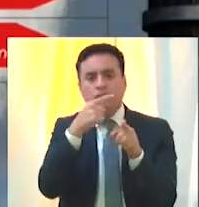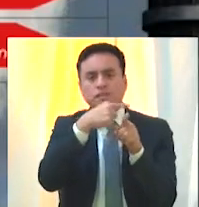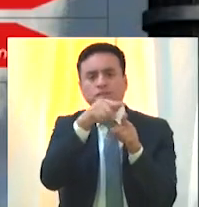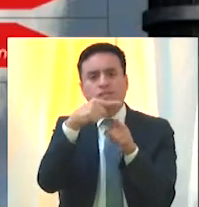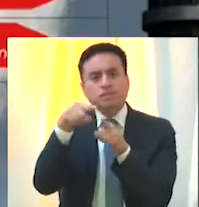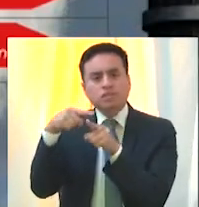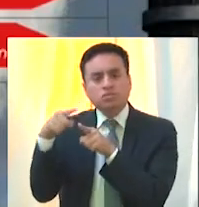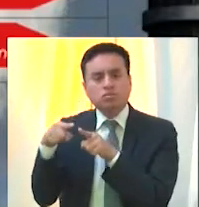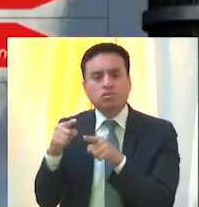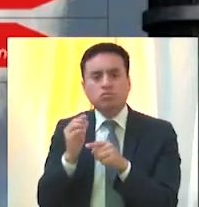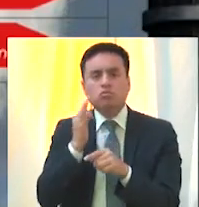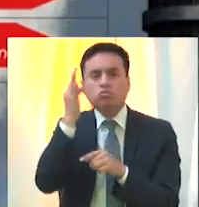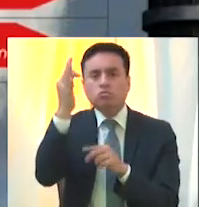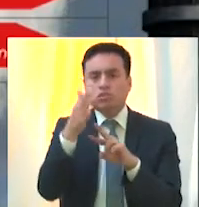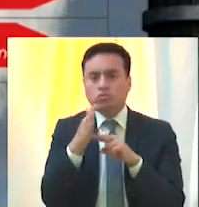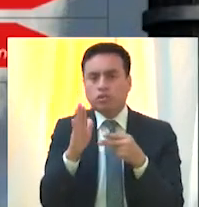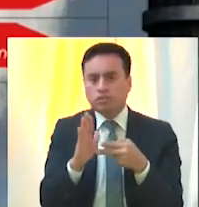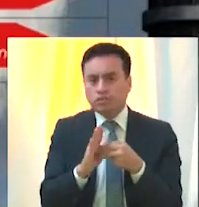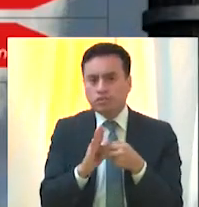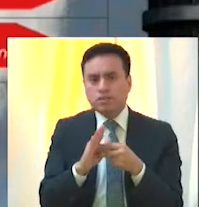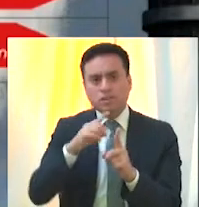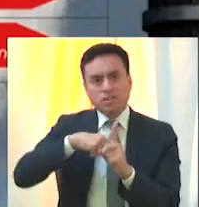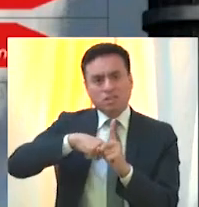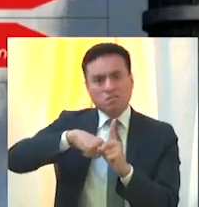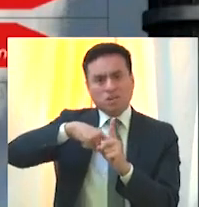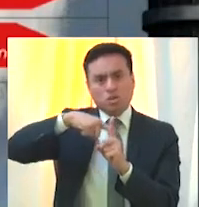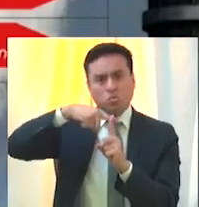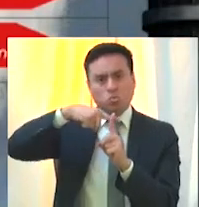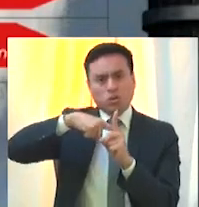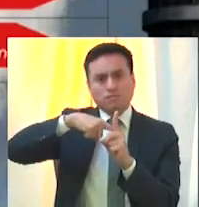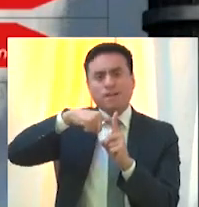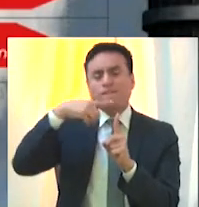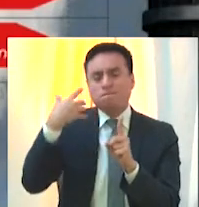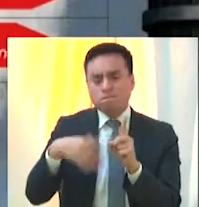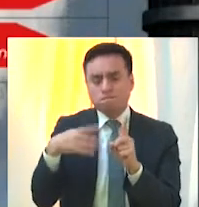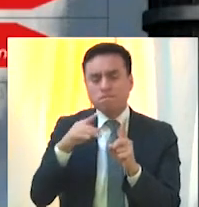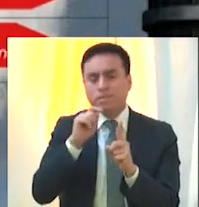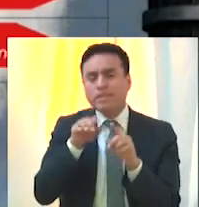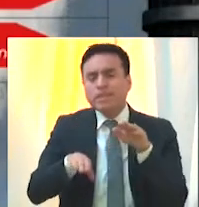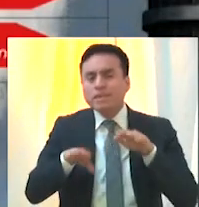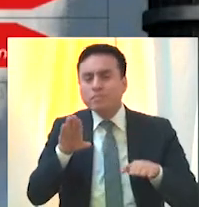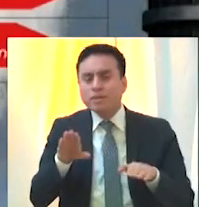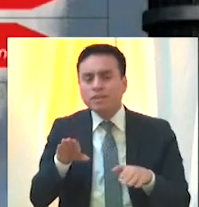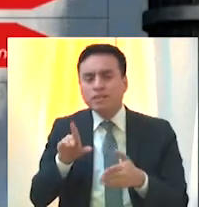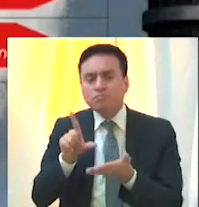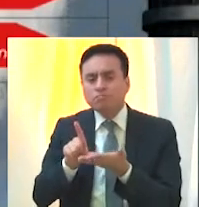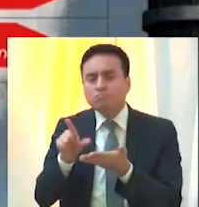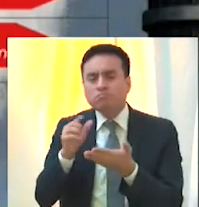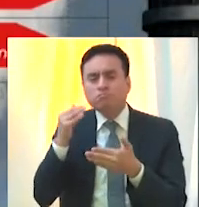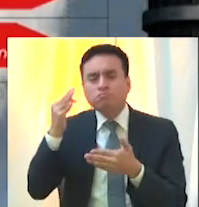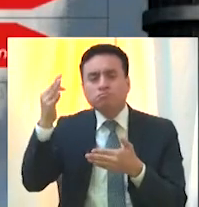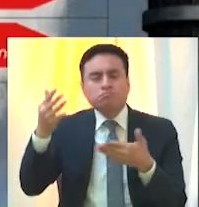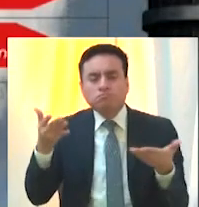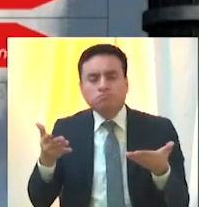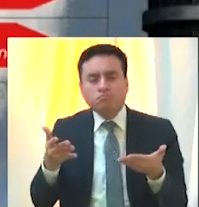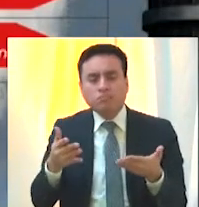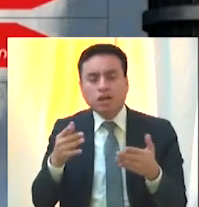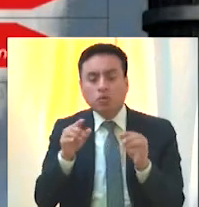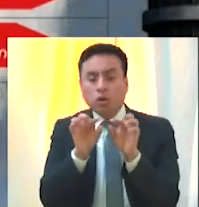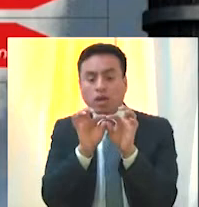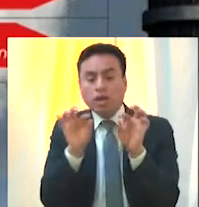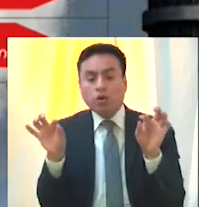distintas consecuencias del aumento de temperatura, dependen esencialmente del escenario por el cual nos movamos. Por ejemplo, hay un eje